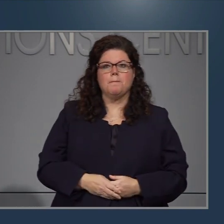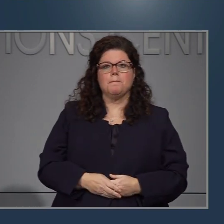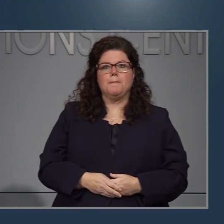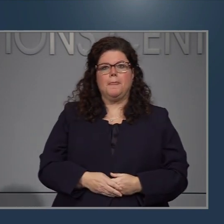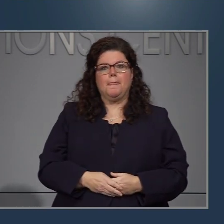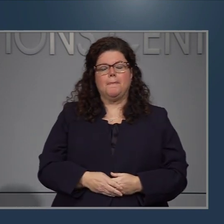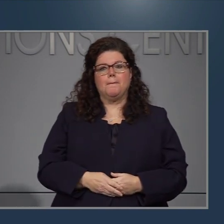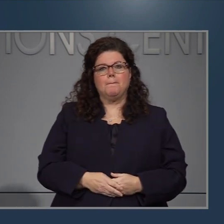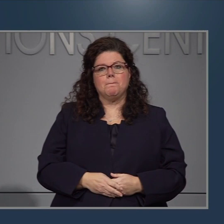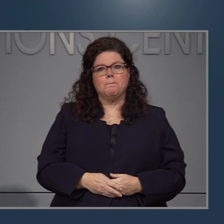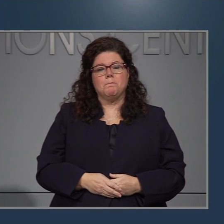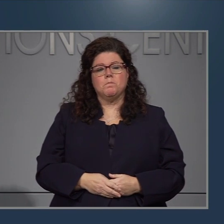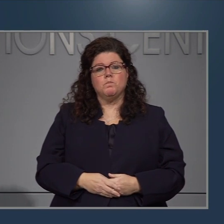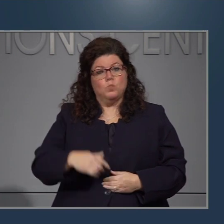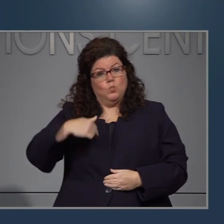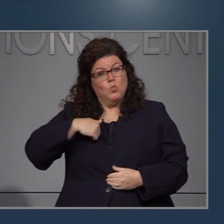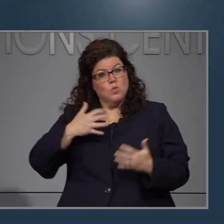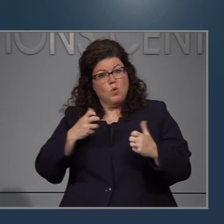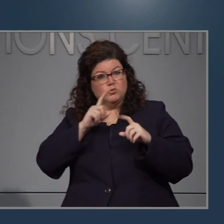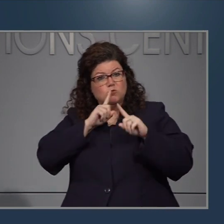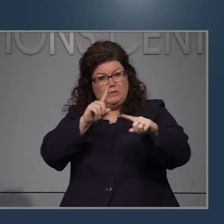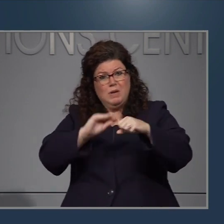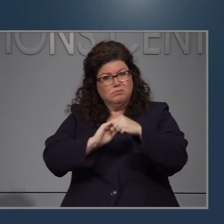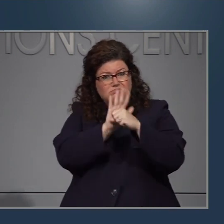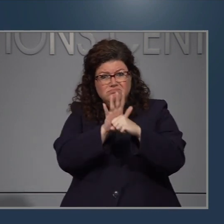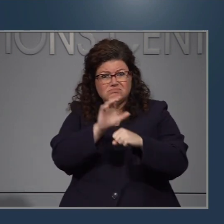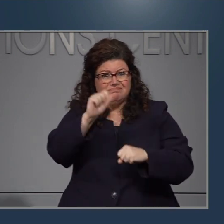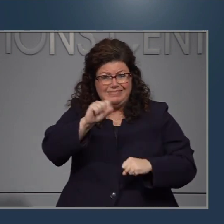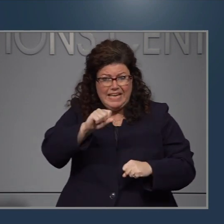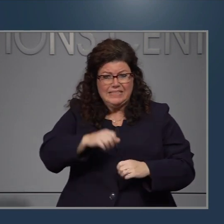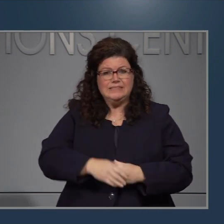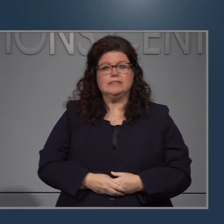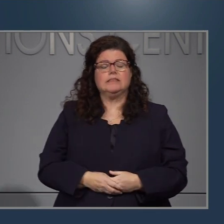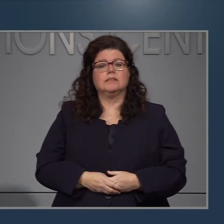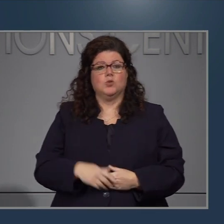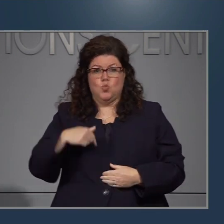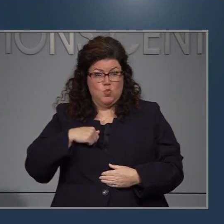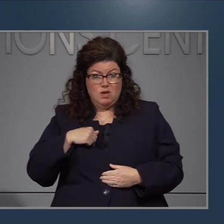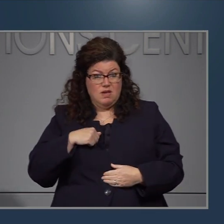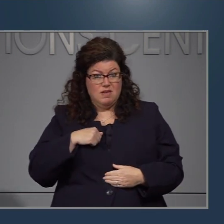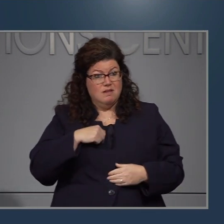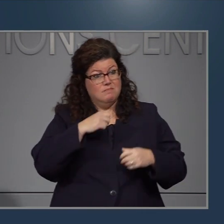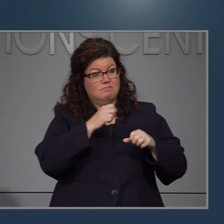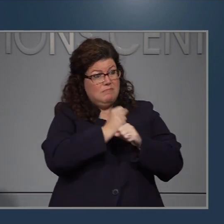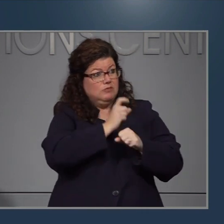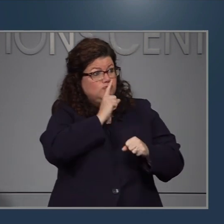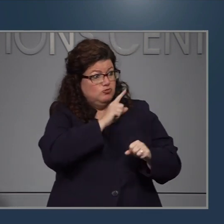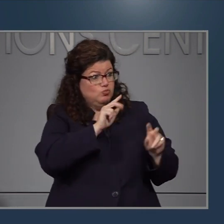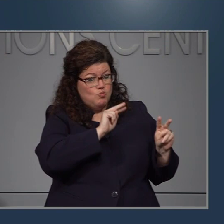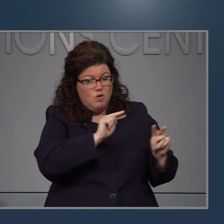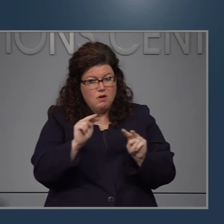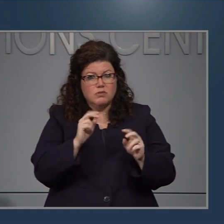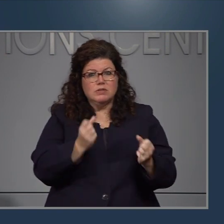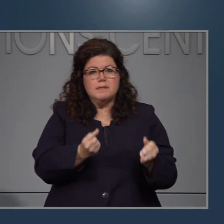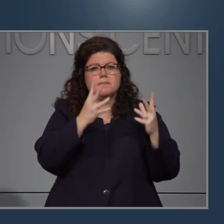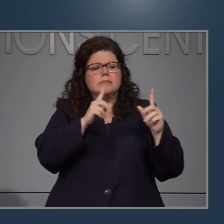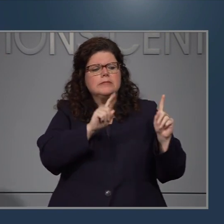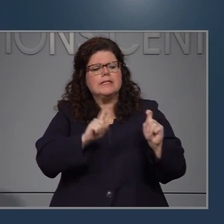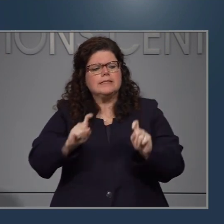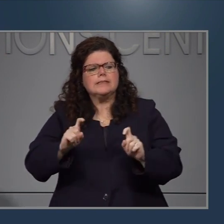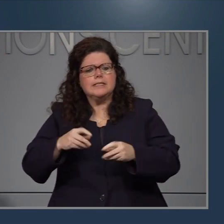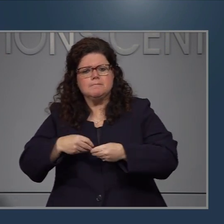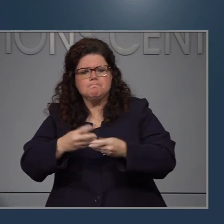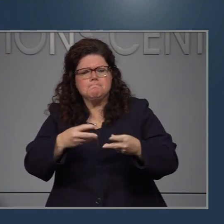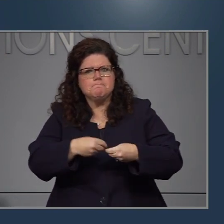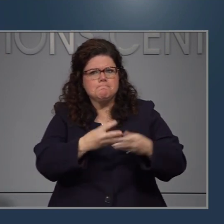pero sigue con una línea amarilla. En cuanto a las capacidades críticas, nosotros lo que podemos tener es